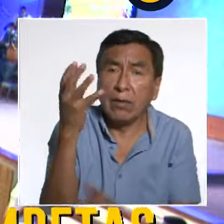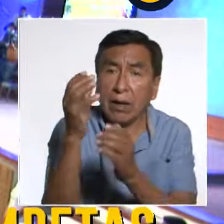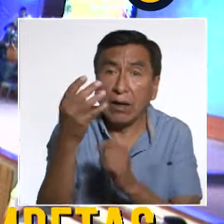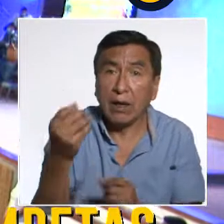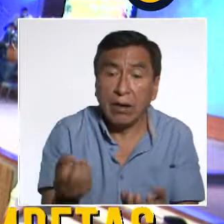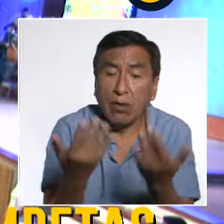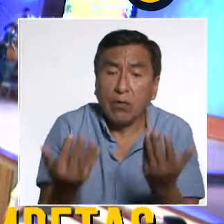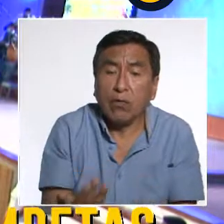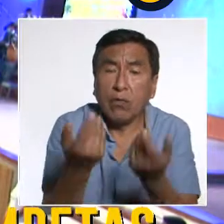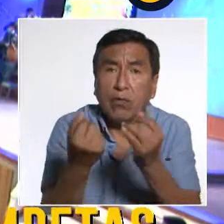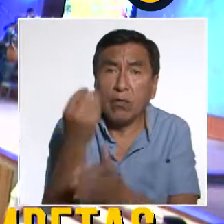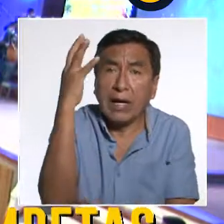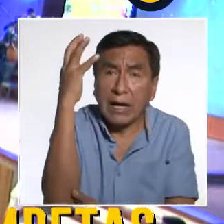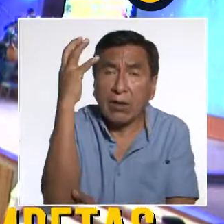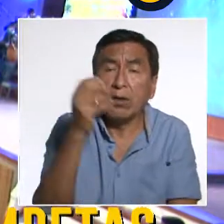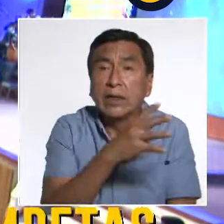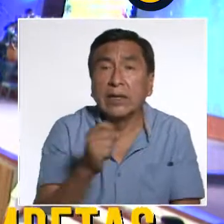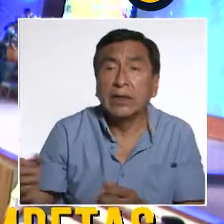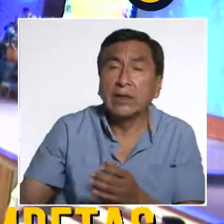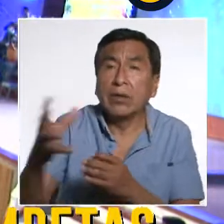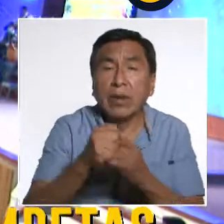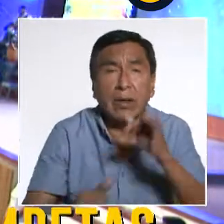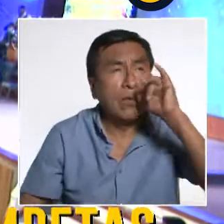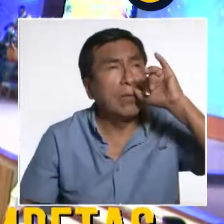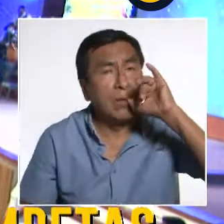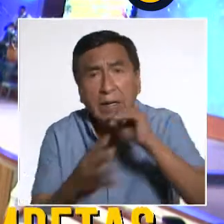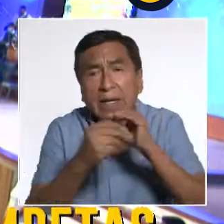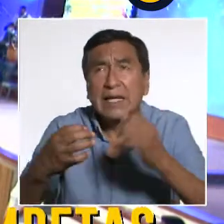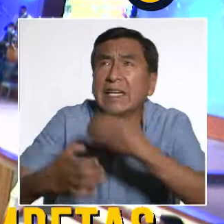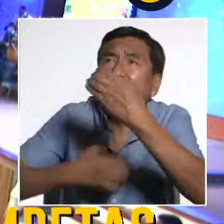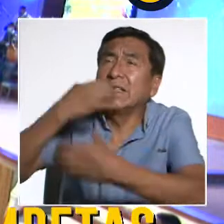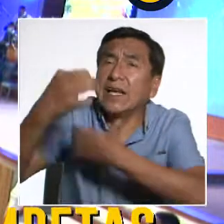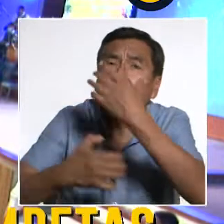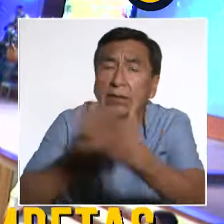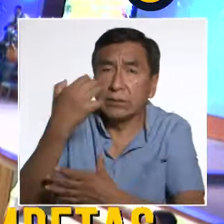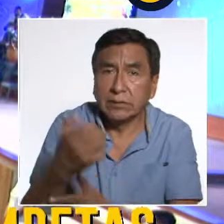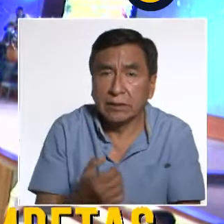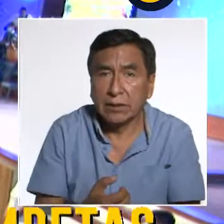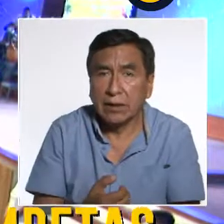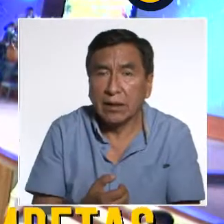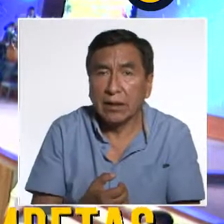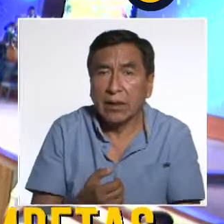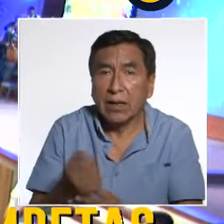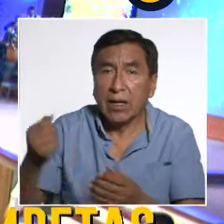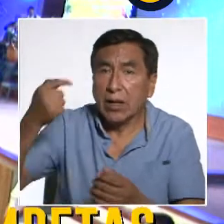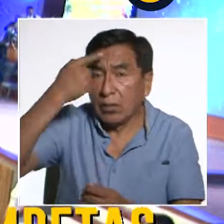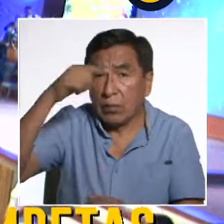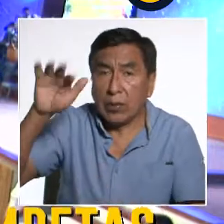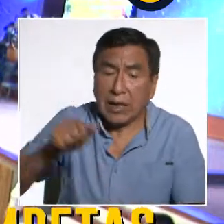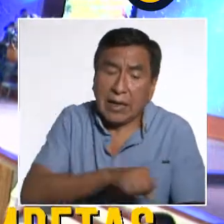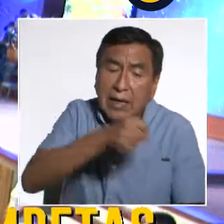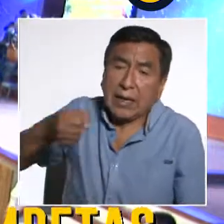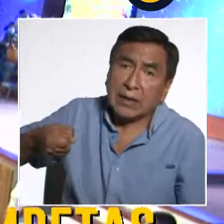en la derecha las trompetas con que tocaban y gritaron: por la espada de